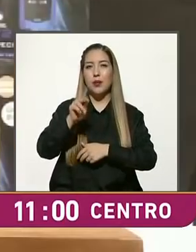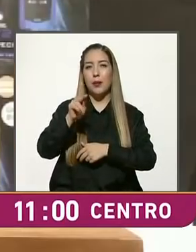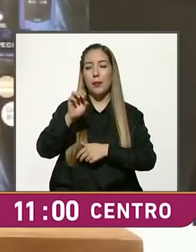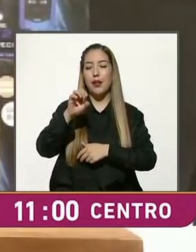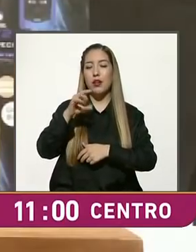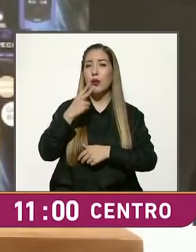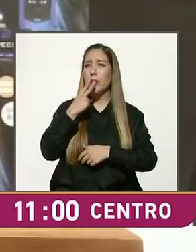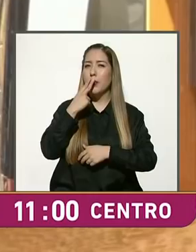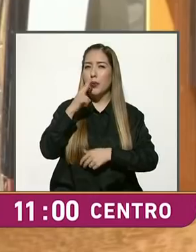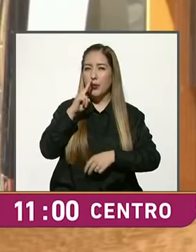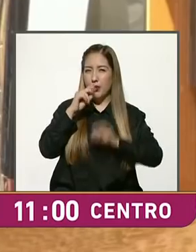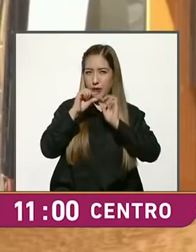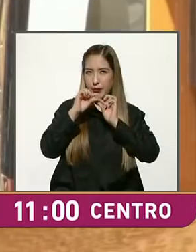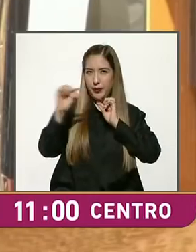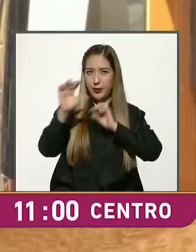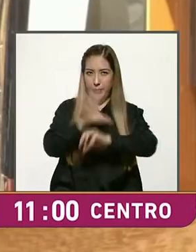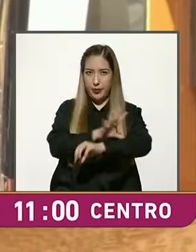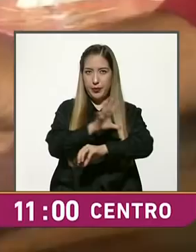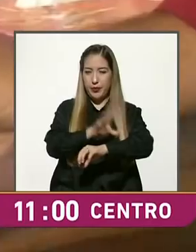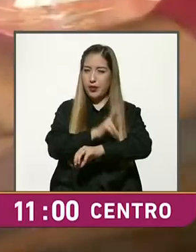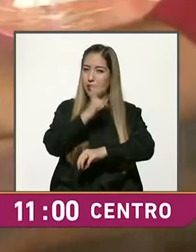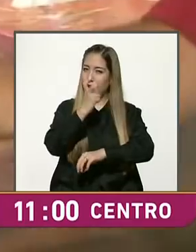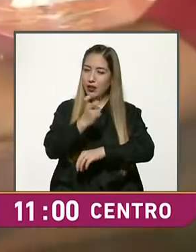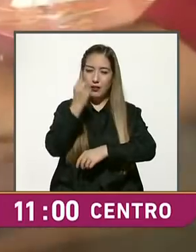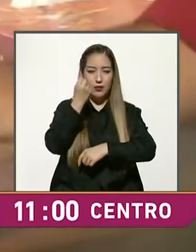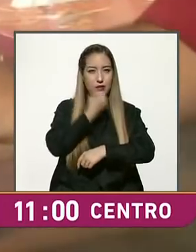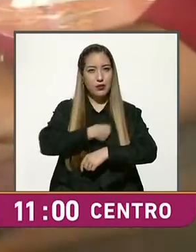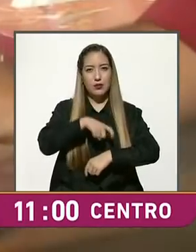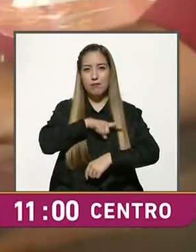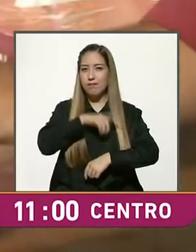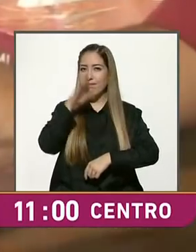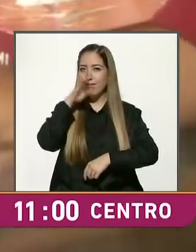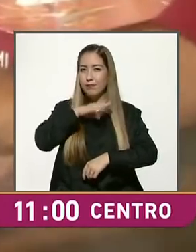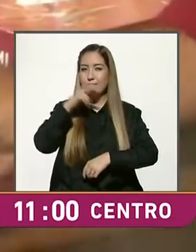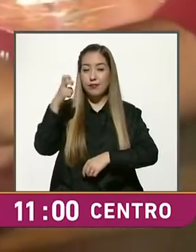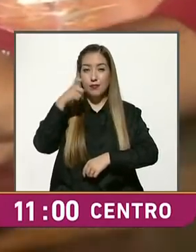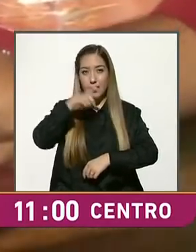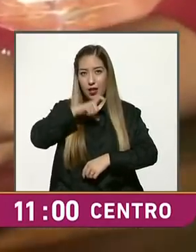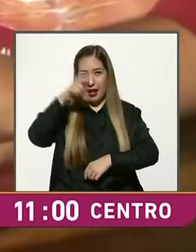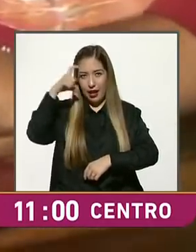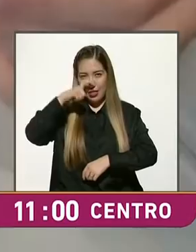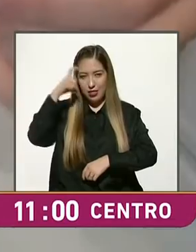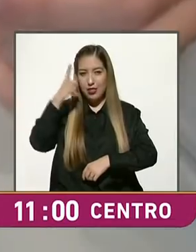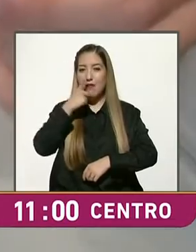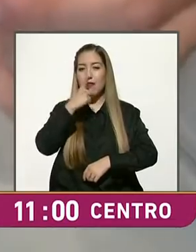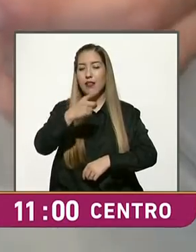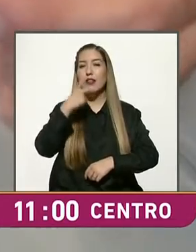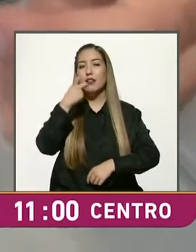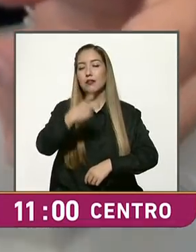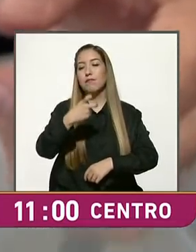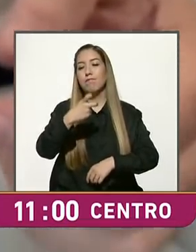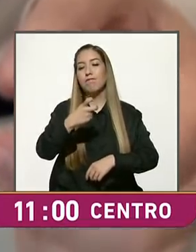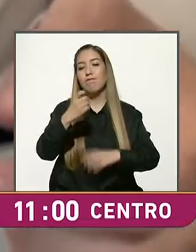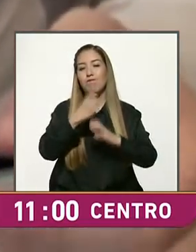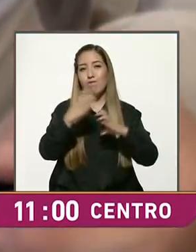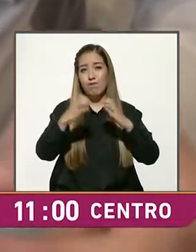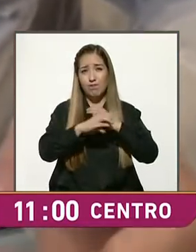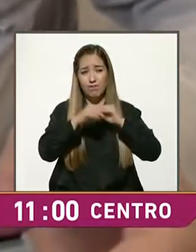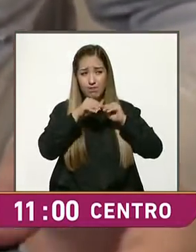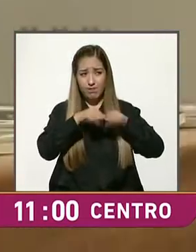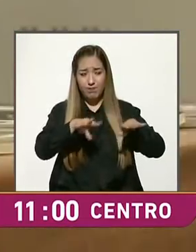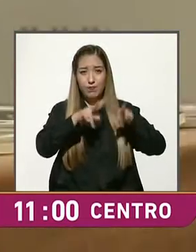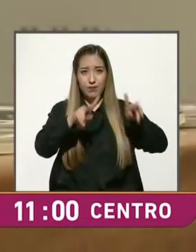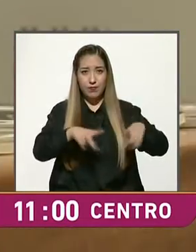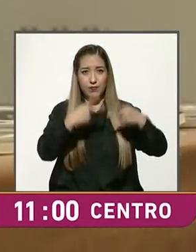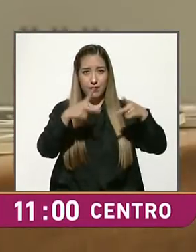el subsecretario de Salud, Hugo López-Gatell, tras anunciarse el decreto que prohíbe la distribución y comercialización de vapeadores y